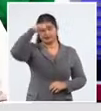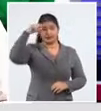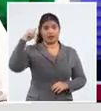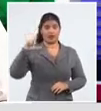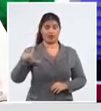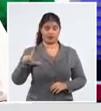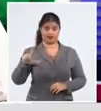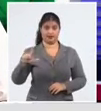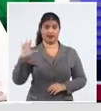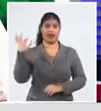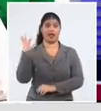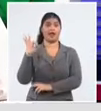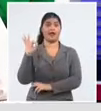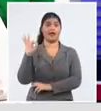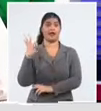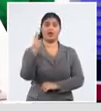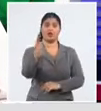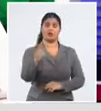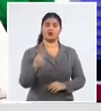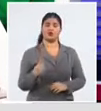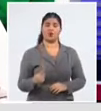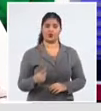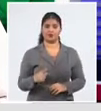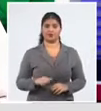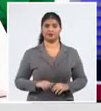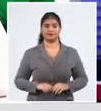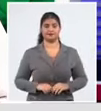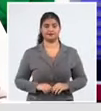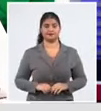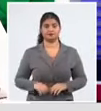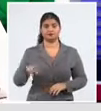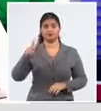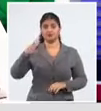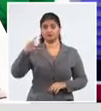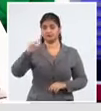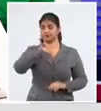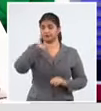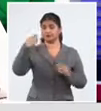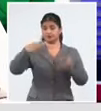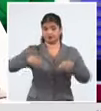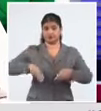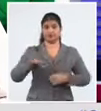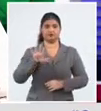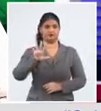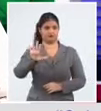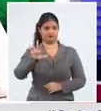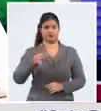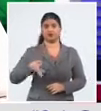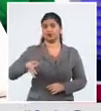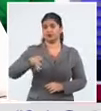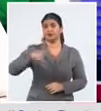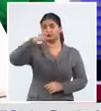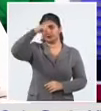uno. En Villa Clara fallecen 5 personas, municipio Santa Clara